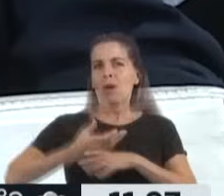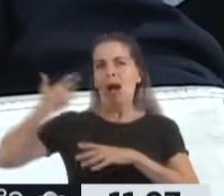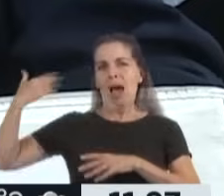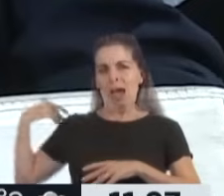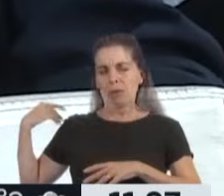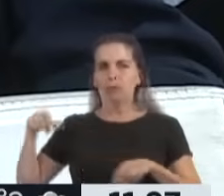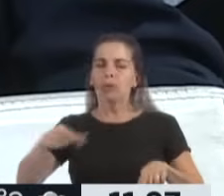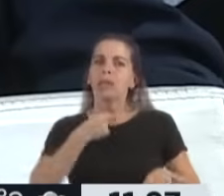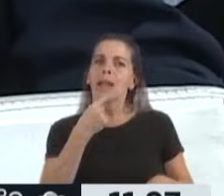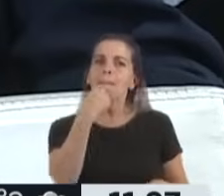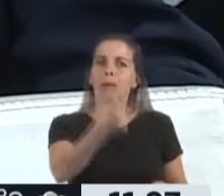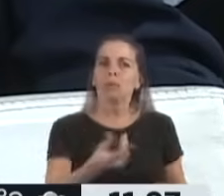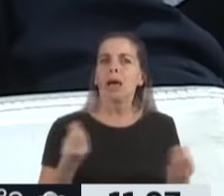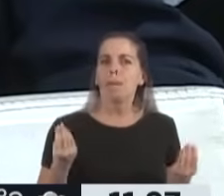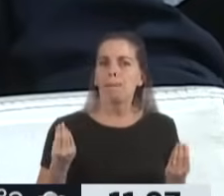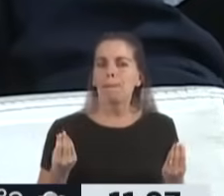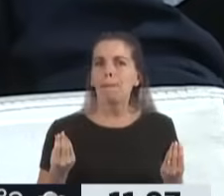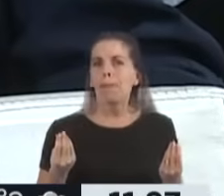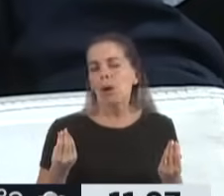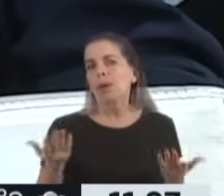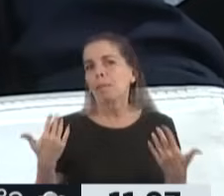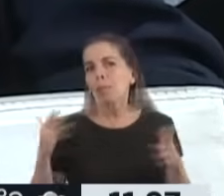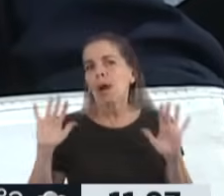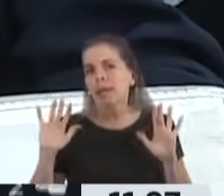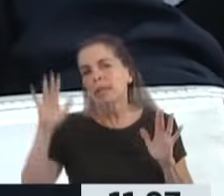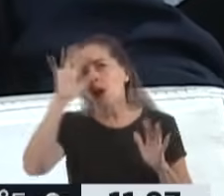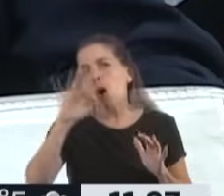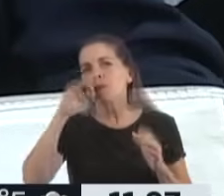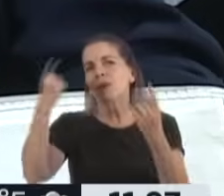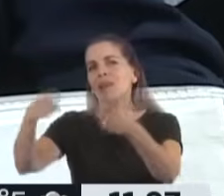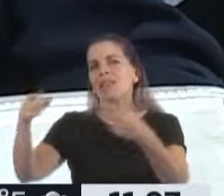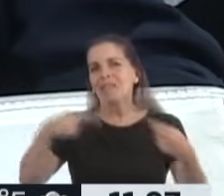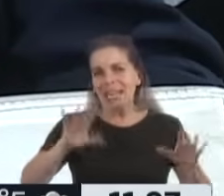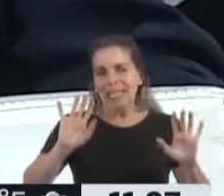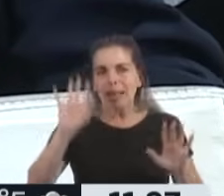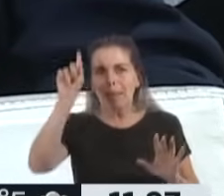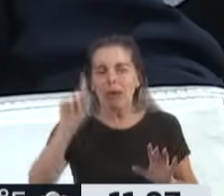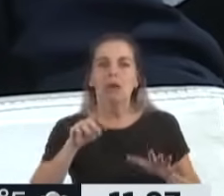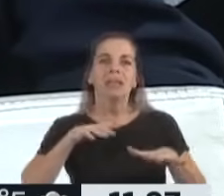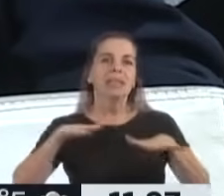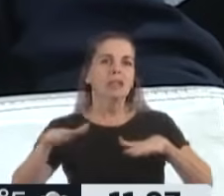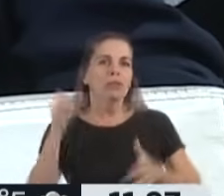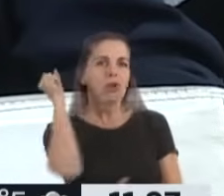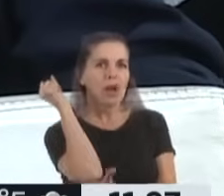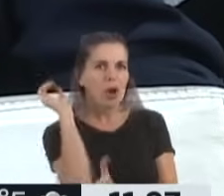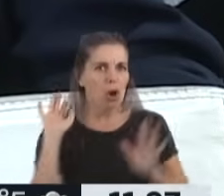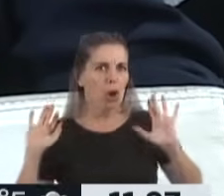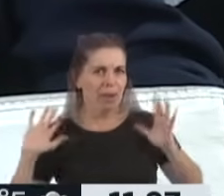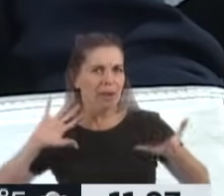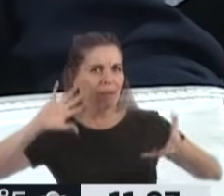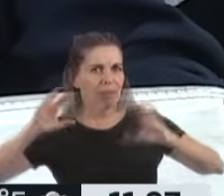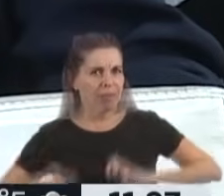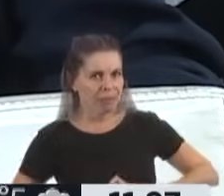consultar porque más allá de que efectivamente haya sido una visión u otra, la realidad económica de los argentinos se ha visto empobrecida